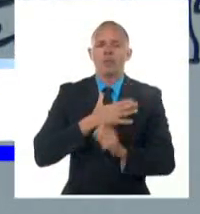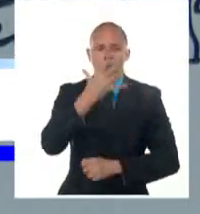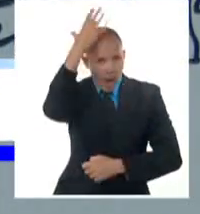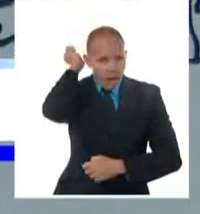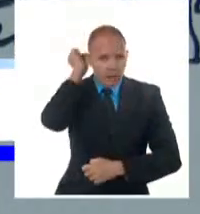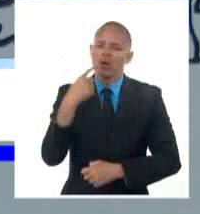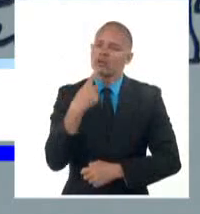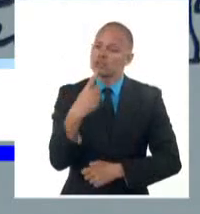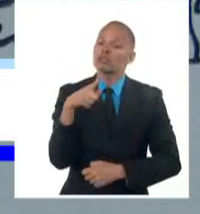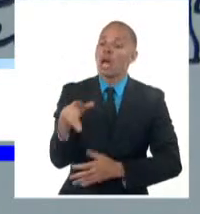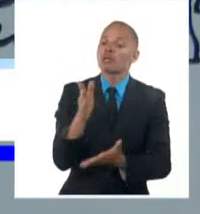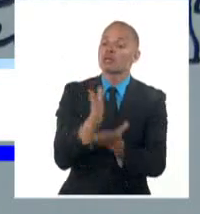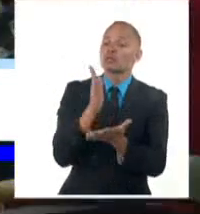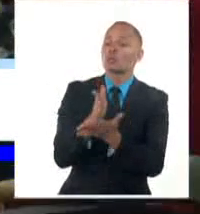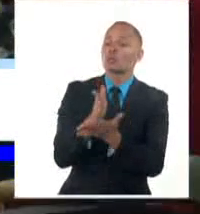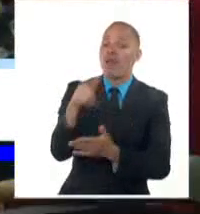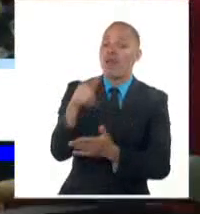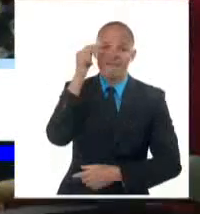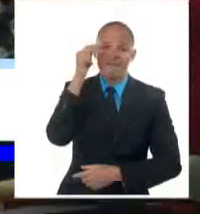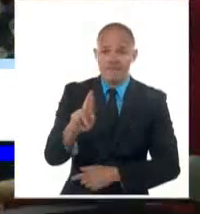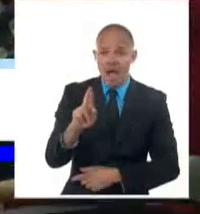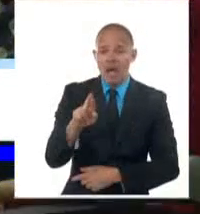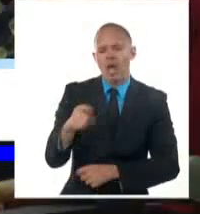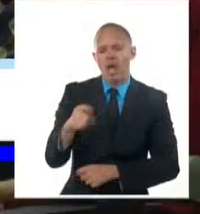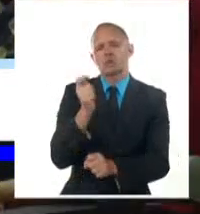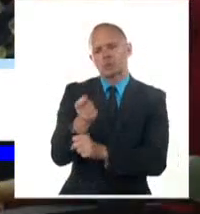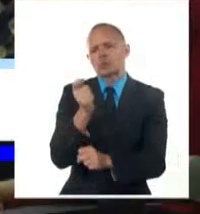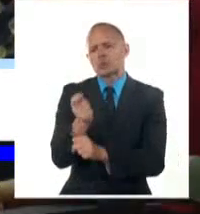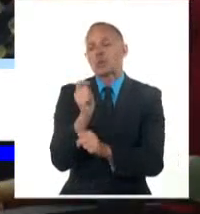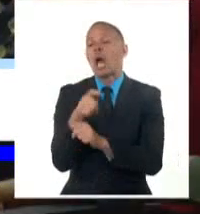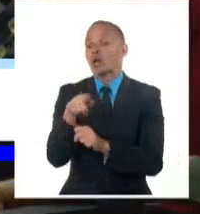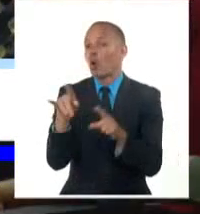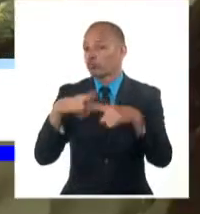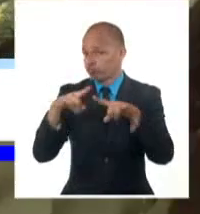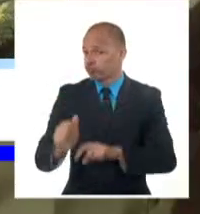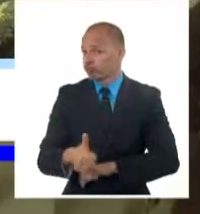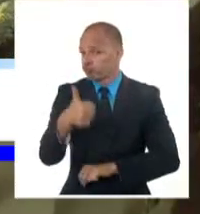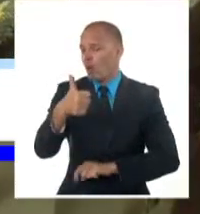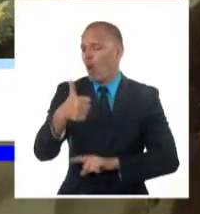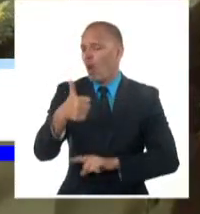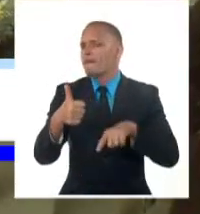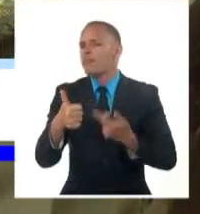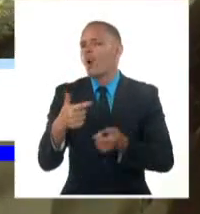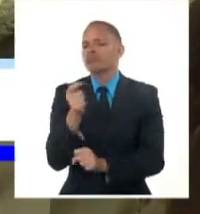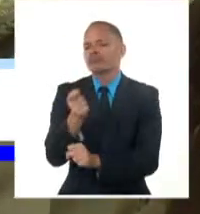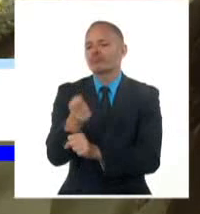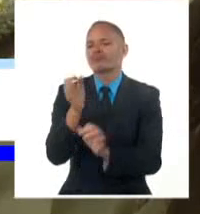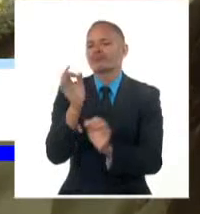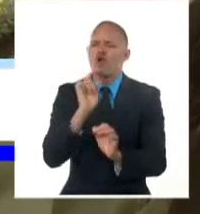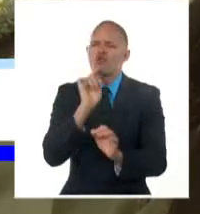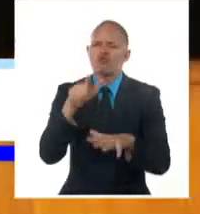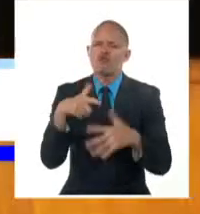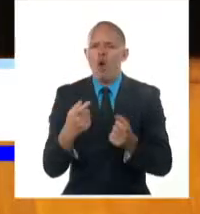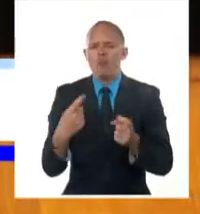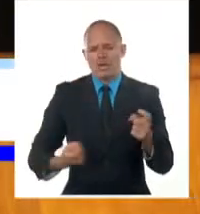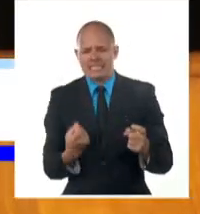de enseñanza de nivel superior como contribución al perfeccionamiento de la doctrina militar de guerra de todo el